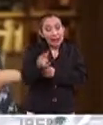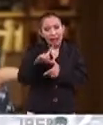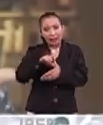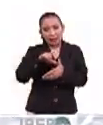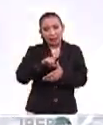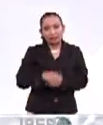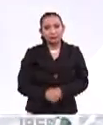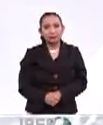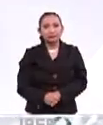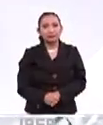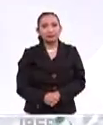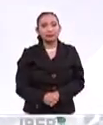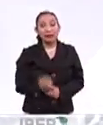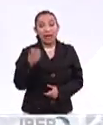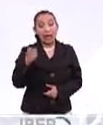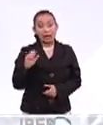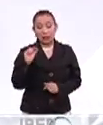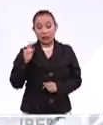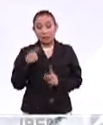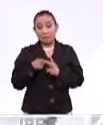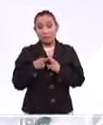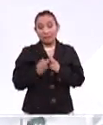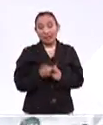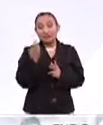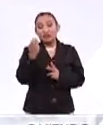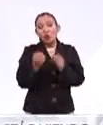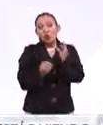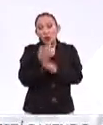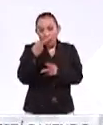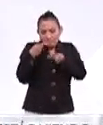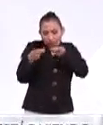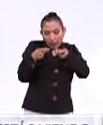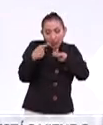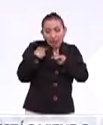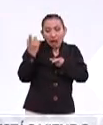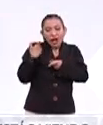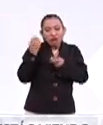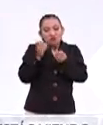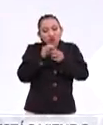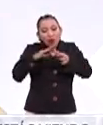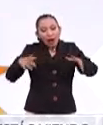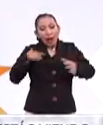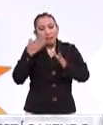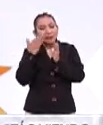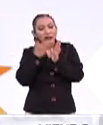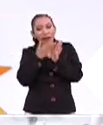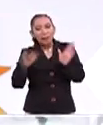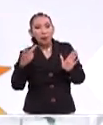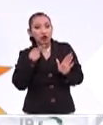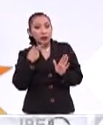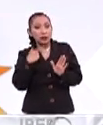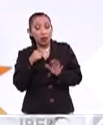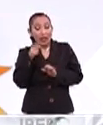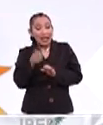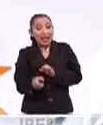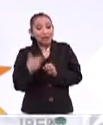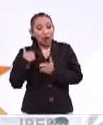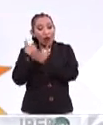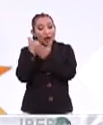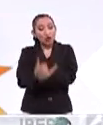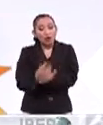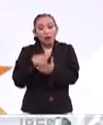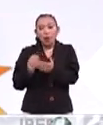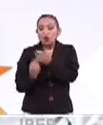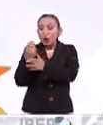latinoamericana esto recién comienza es una nueva estrategia emancipadora para el ciclo político que viene en la cual colabora